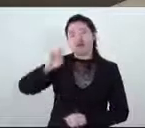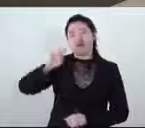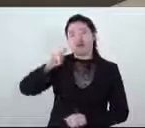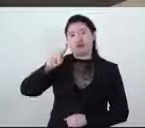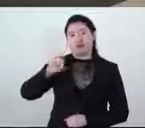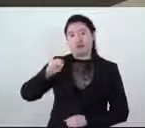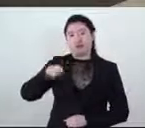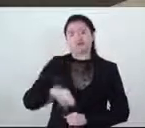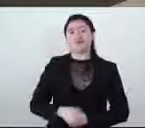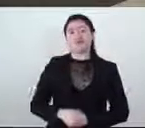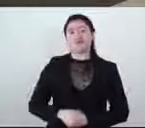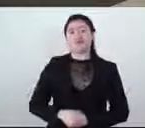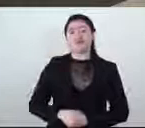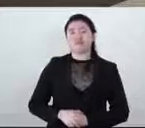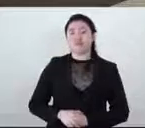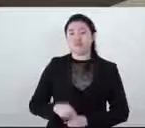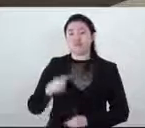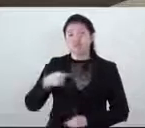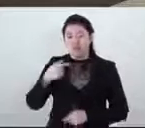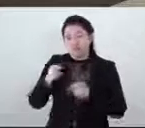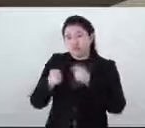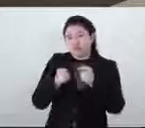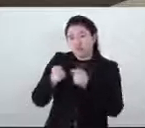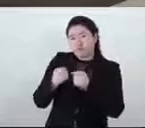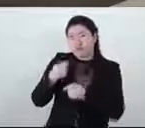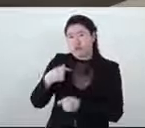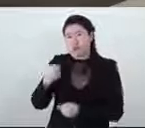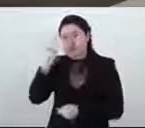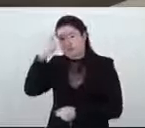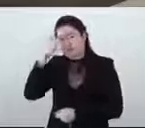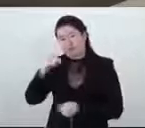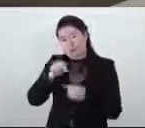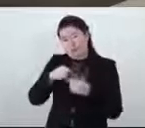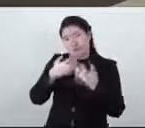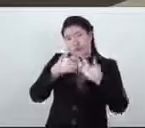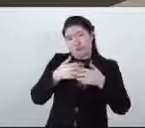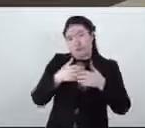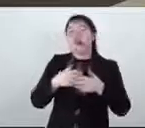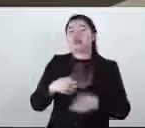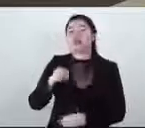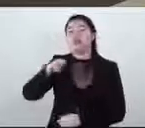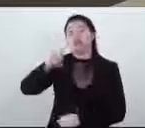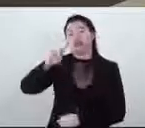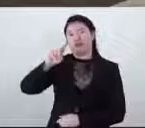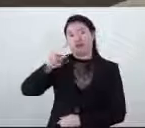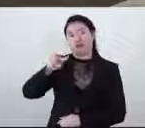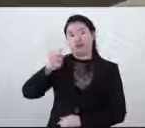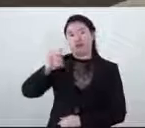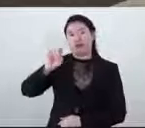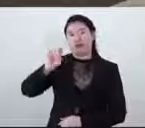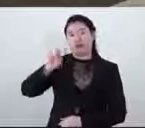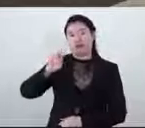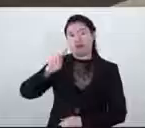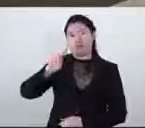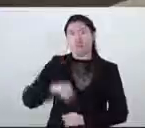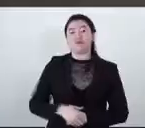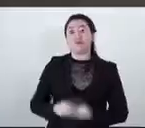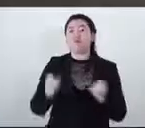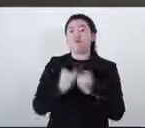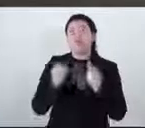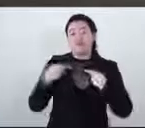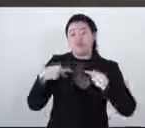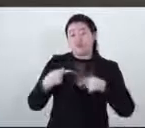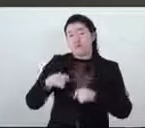de investigación y análisis de falla de la empresa DNB, David Norflet, así como también la ingeniera